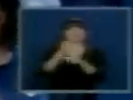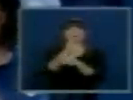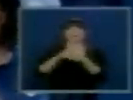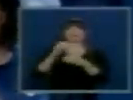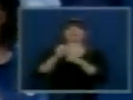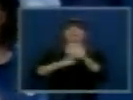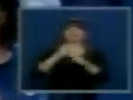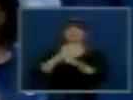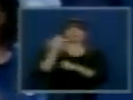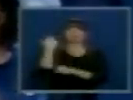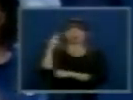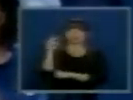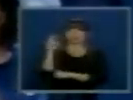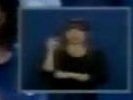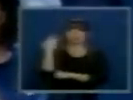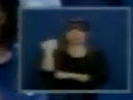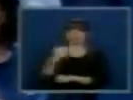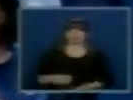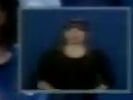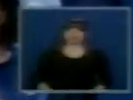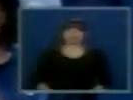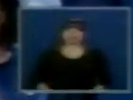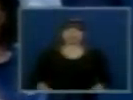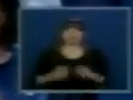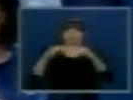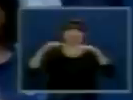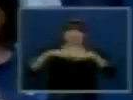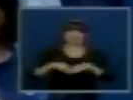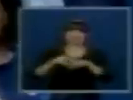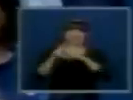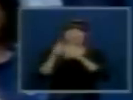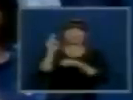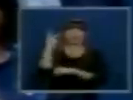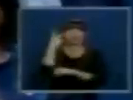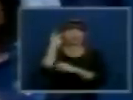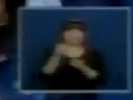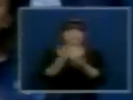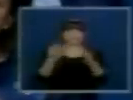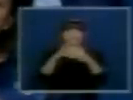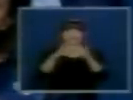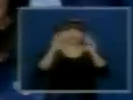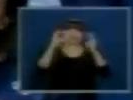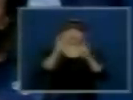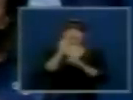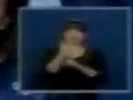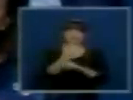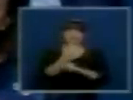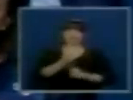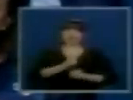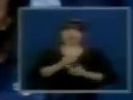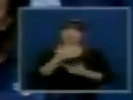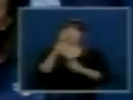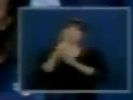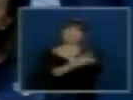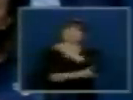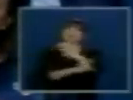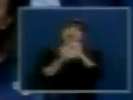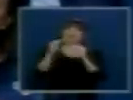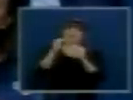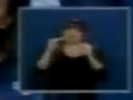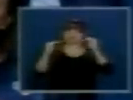XX. La desintegración de la política pública en materia social se expresa en un país donde las